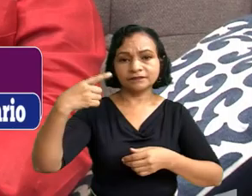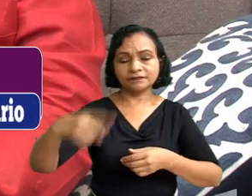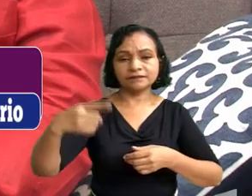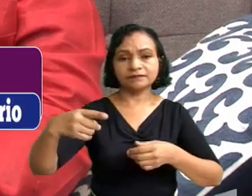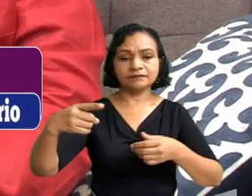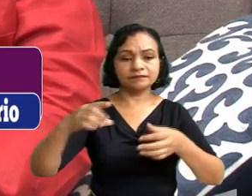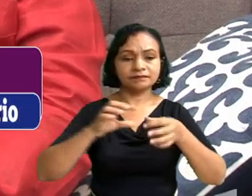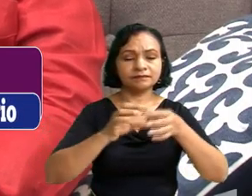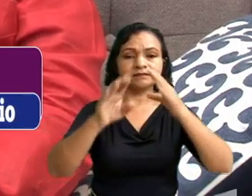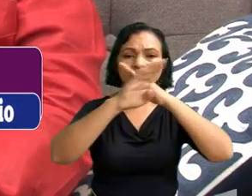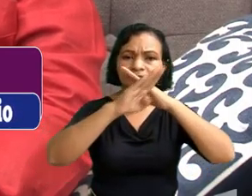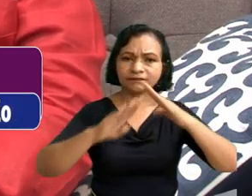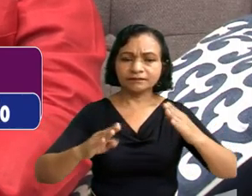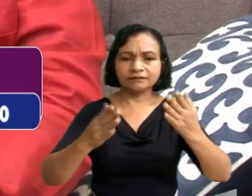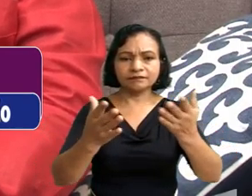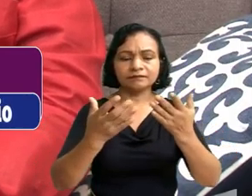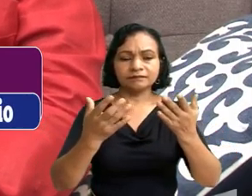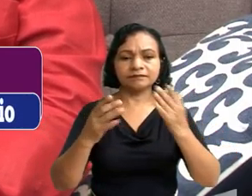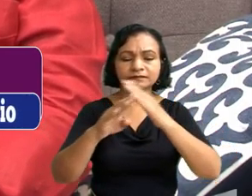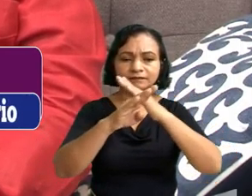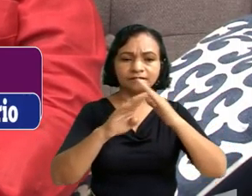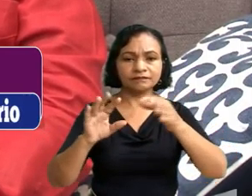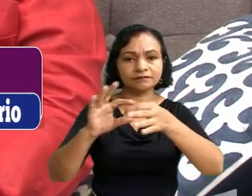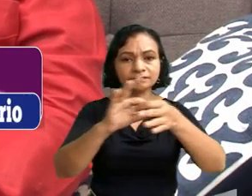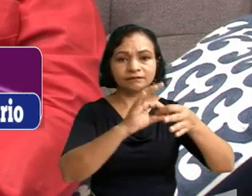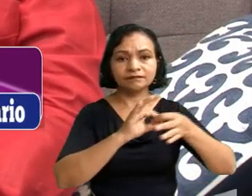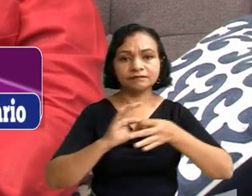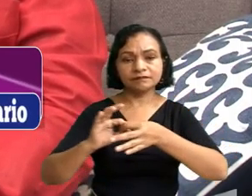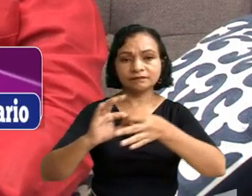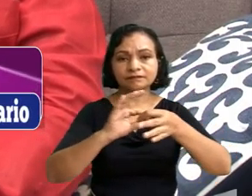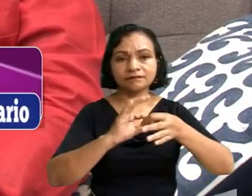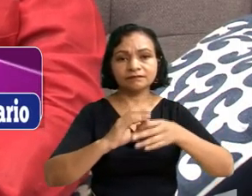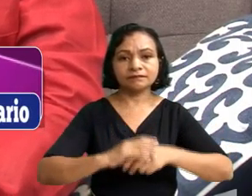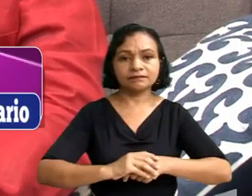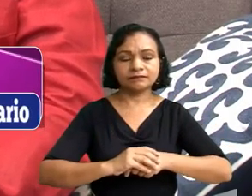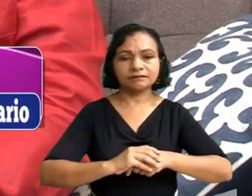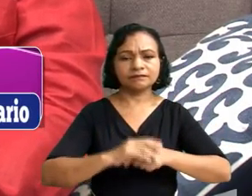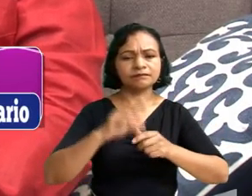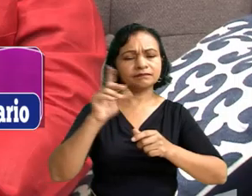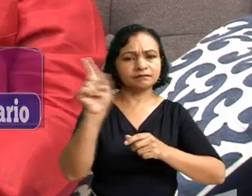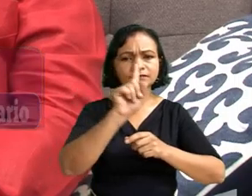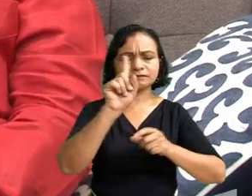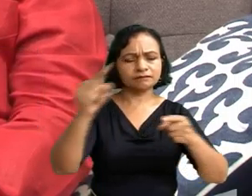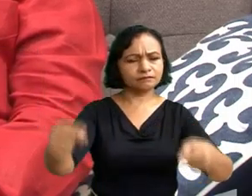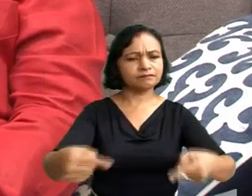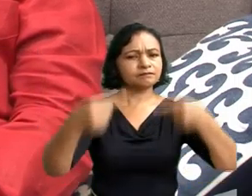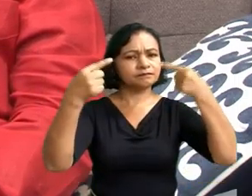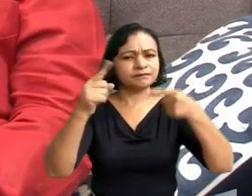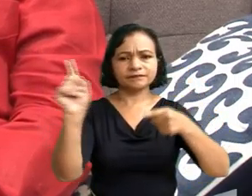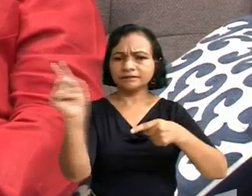camino de la paz de la reconciliación de la no confrontación